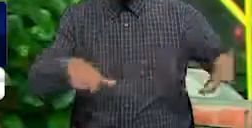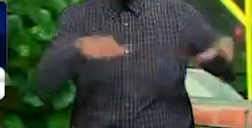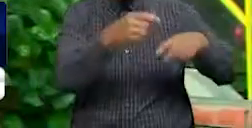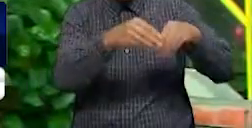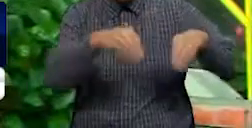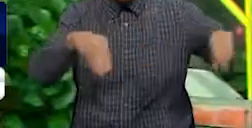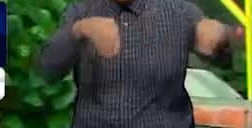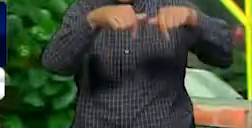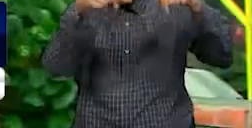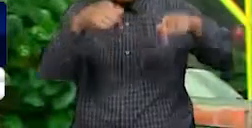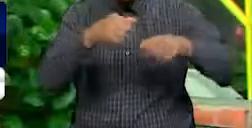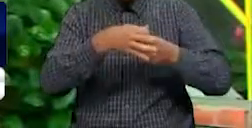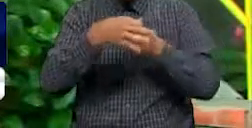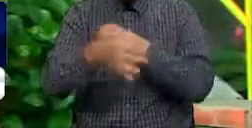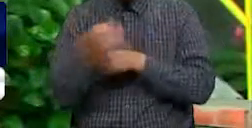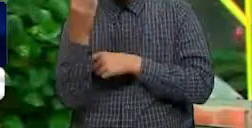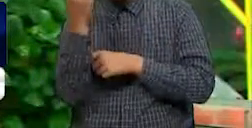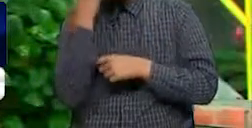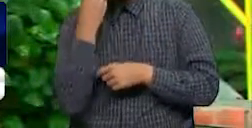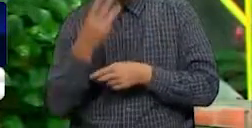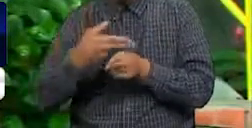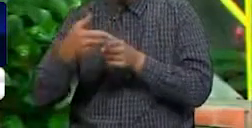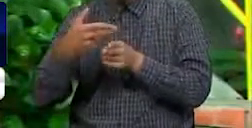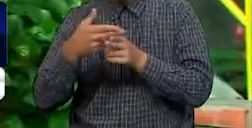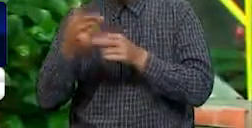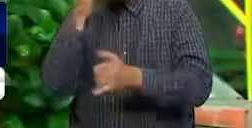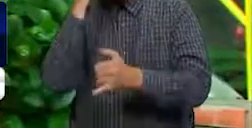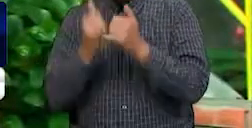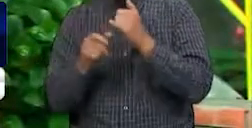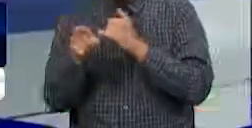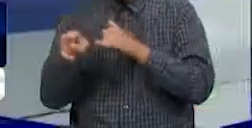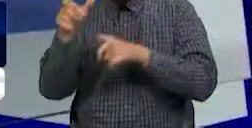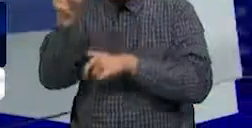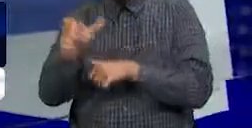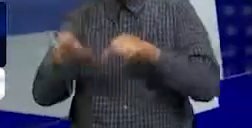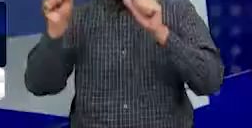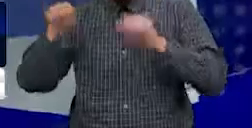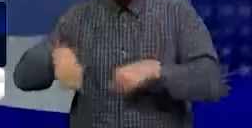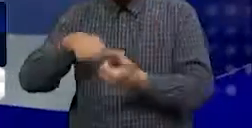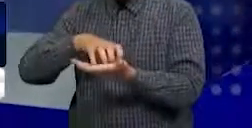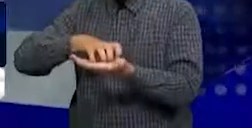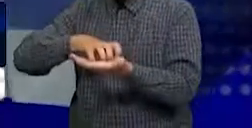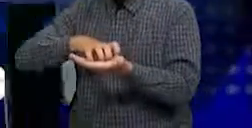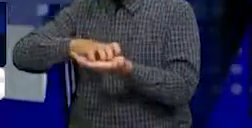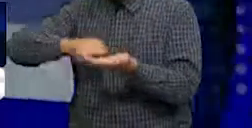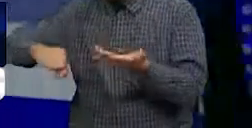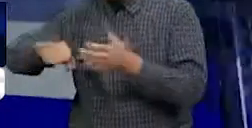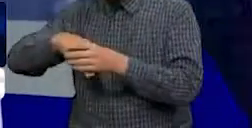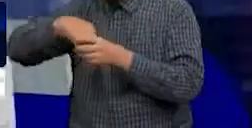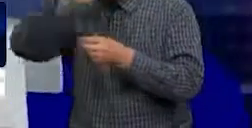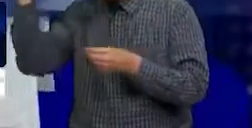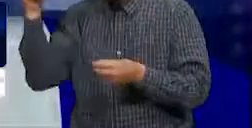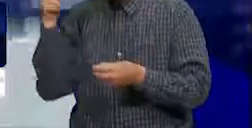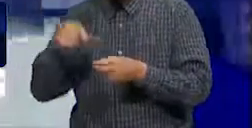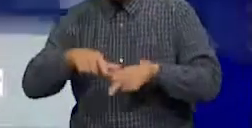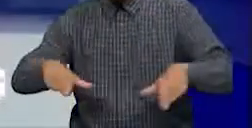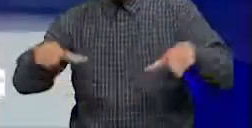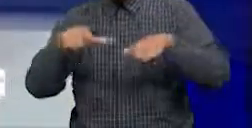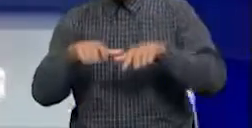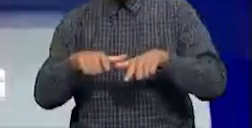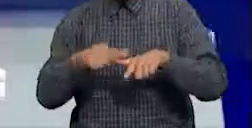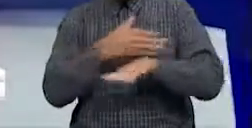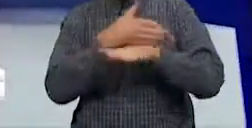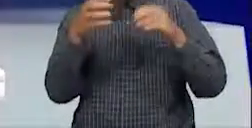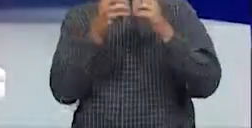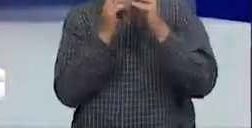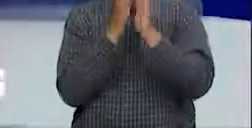el plazo para que esta persona desaloje el predio de la administración municipal. Compañeros y televidentes, hasta aquí toda la información. Con la cámara de